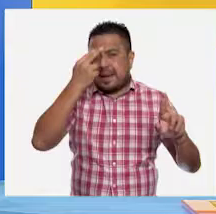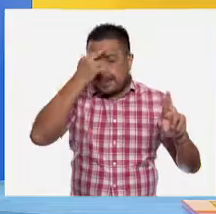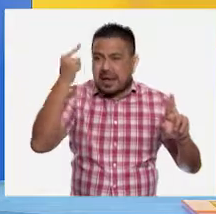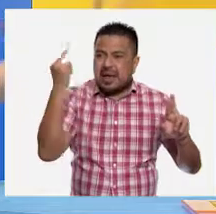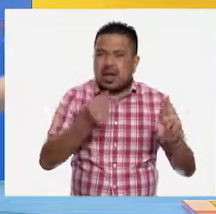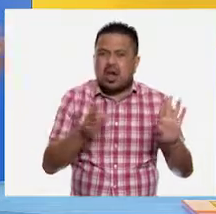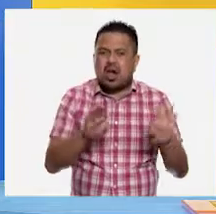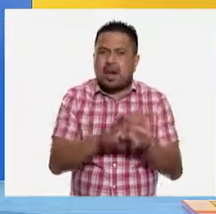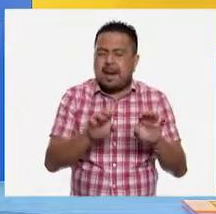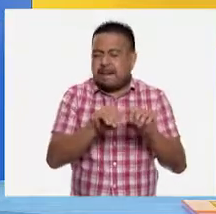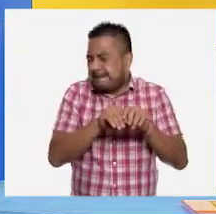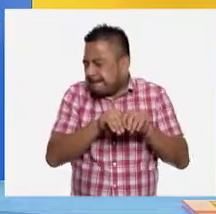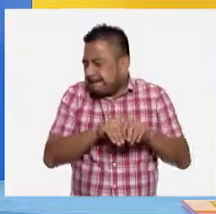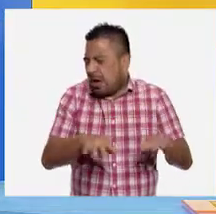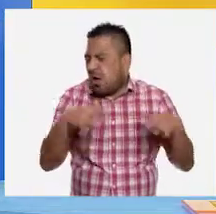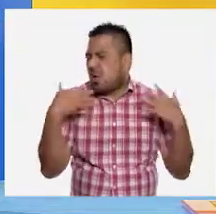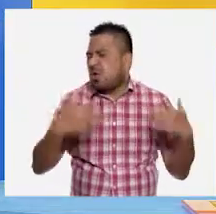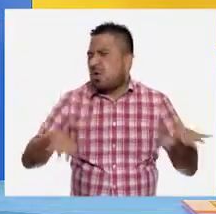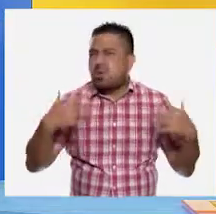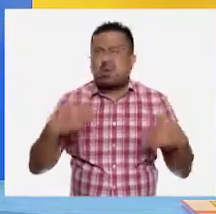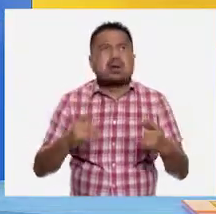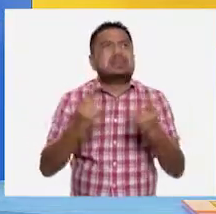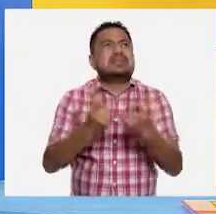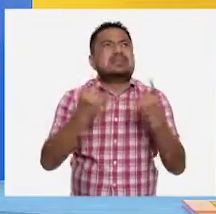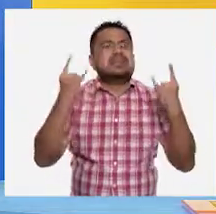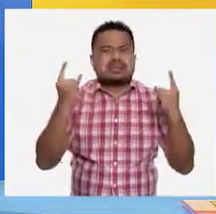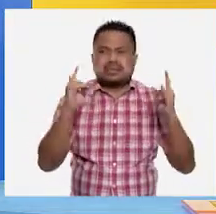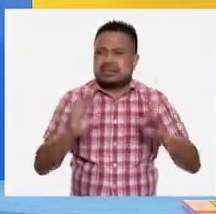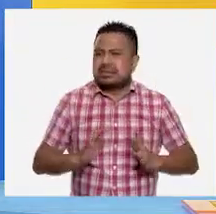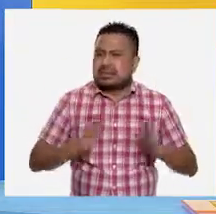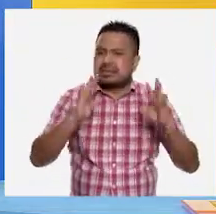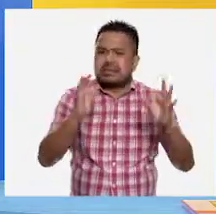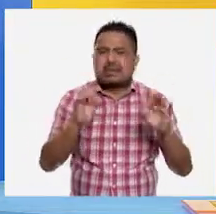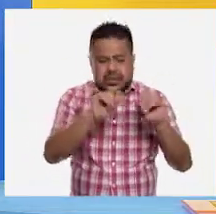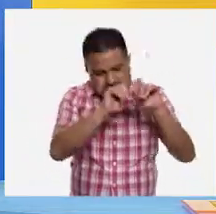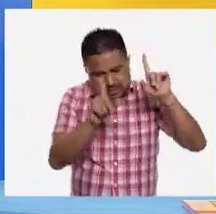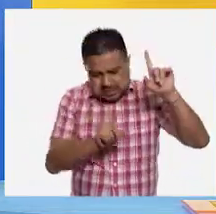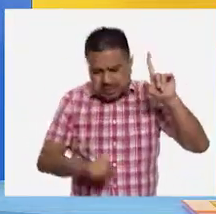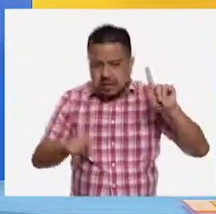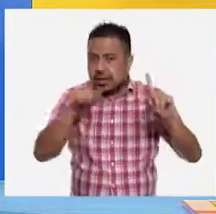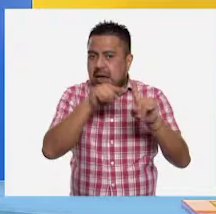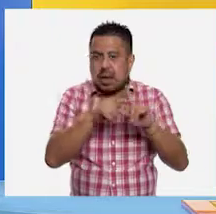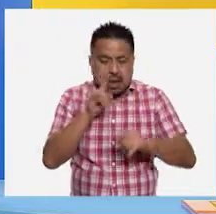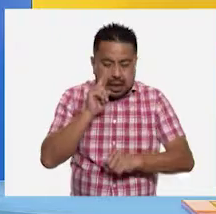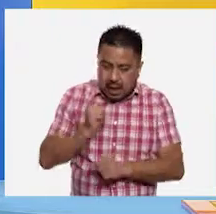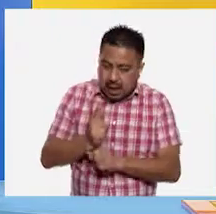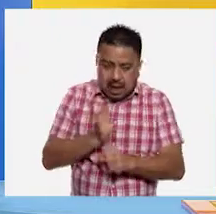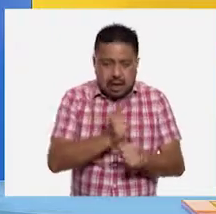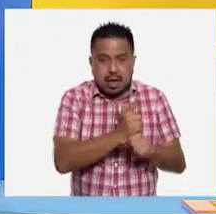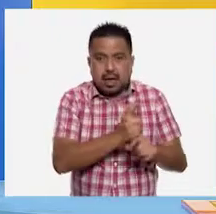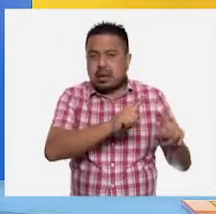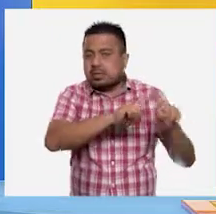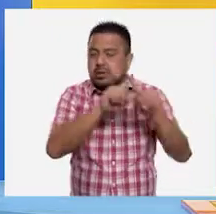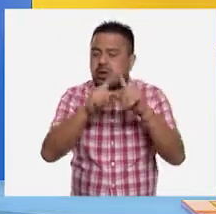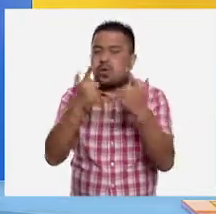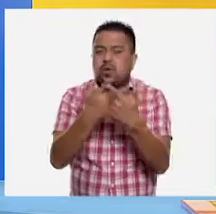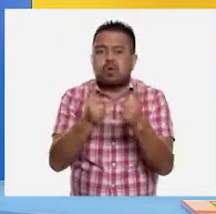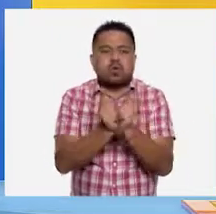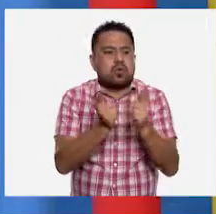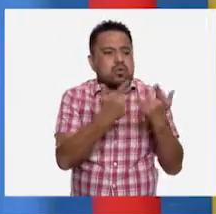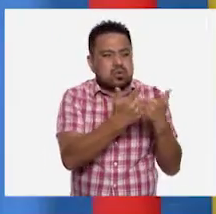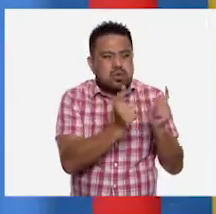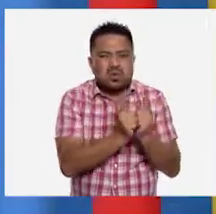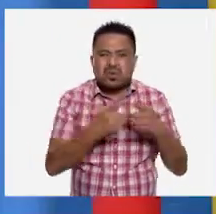de explosión, un evento histórico que dio origen a nuestra nación y que hizo visibles a los diferentes sectores de la